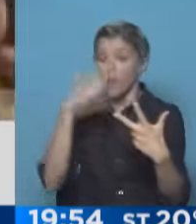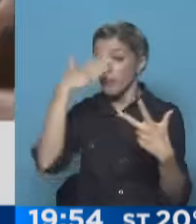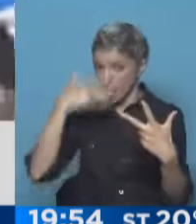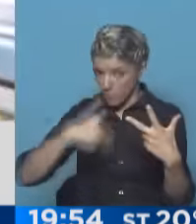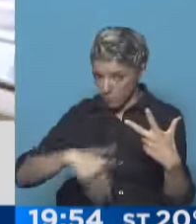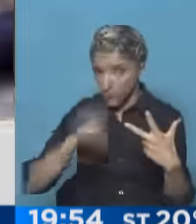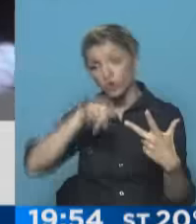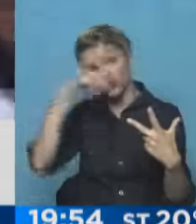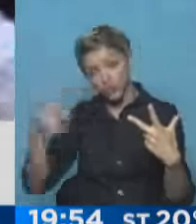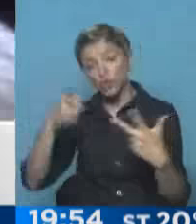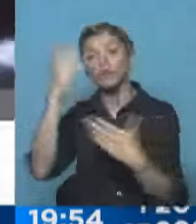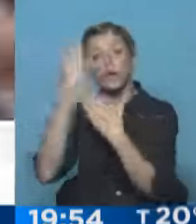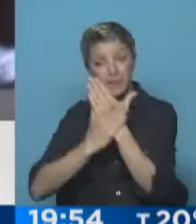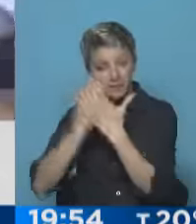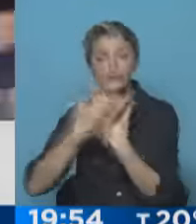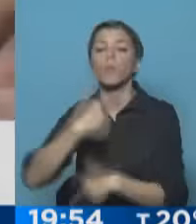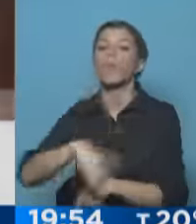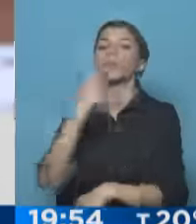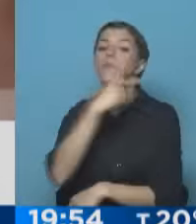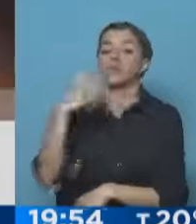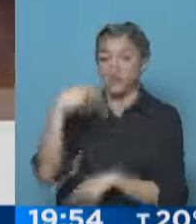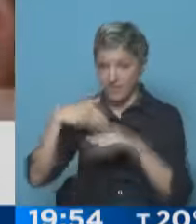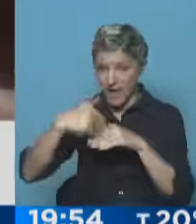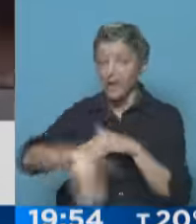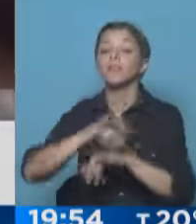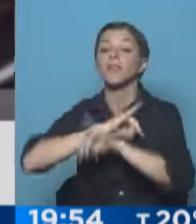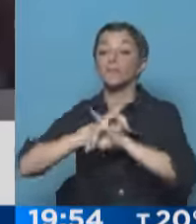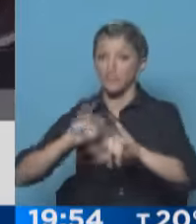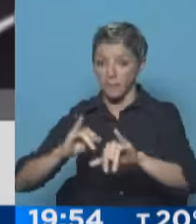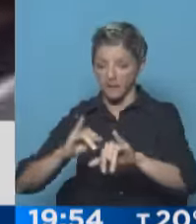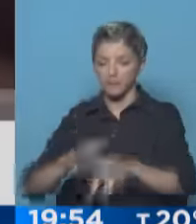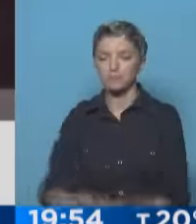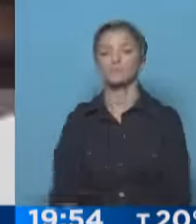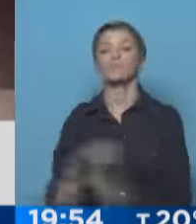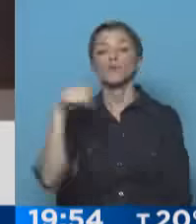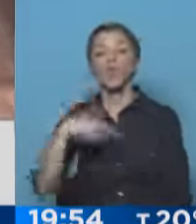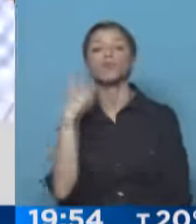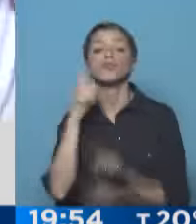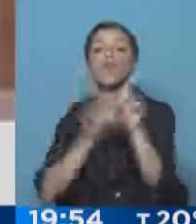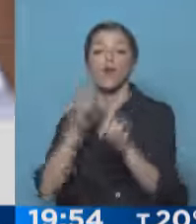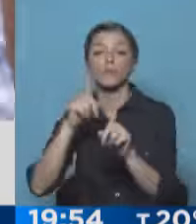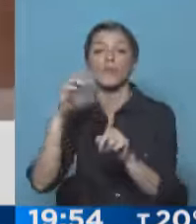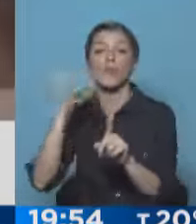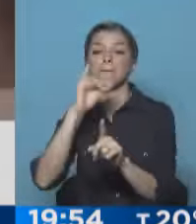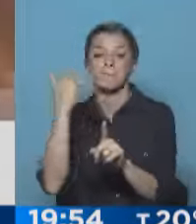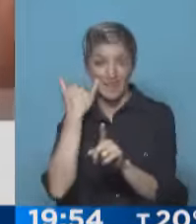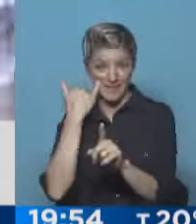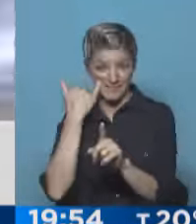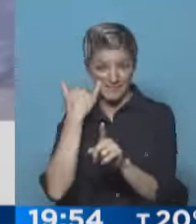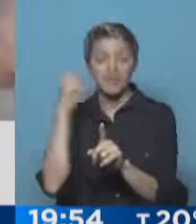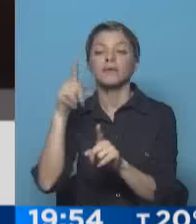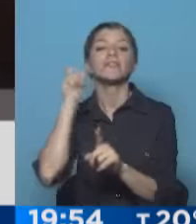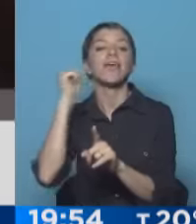22 de noviembre afirmó no obstante hoy algunas definiciones de alfo PR a algunas